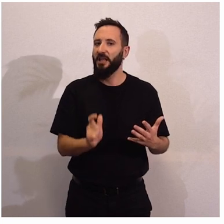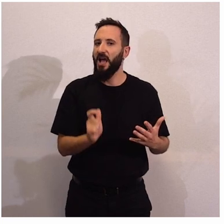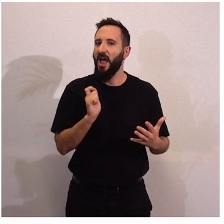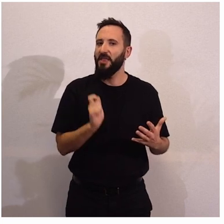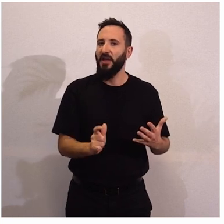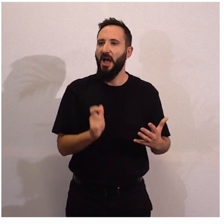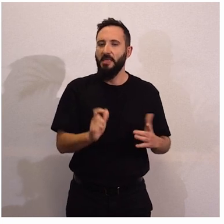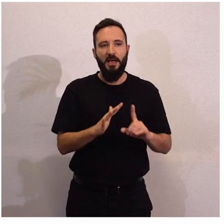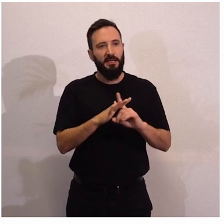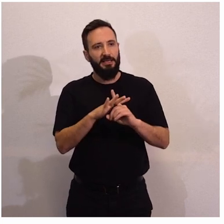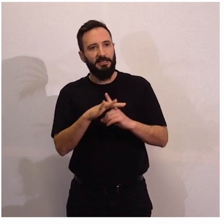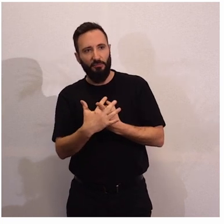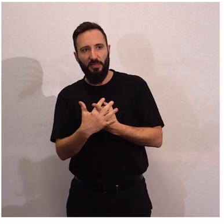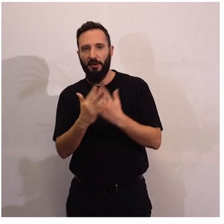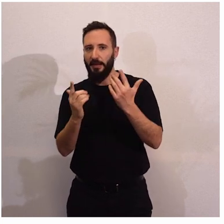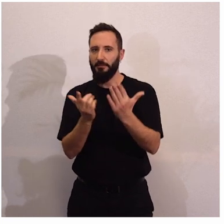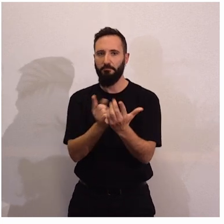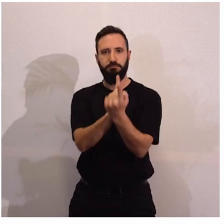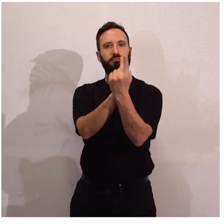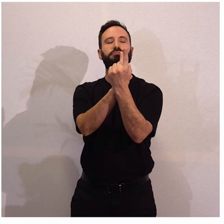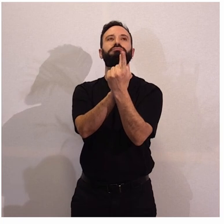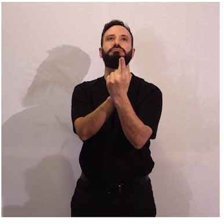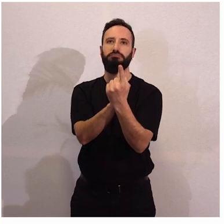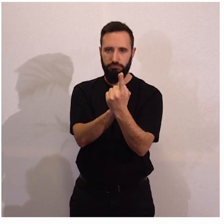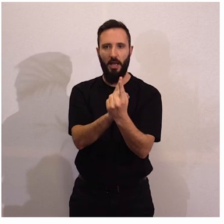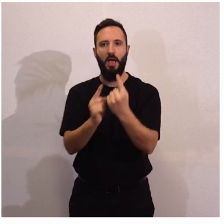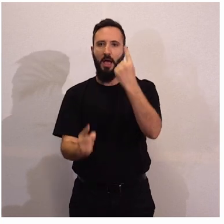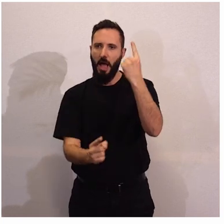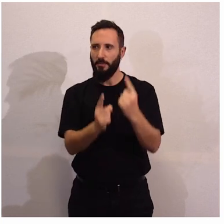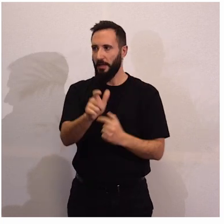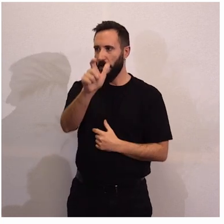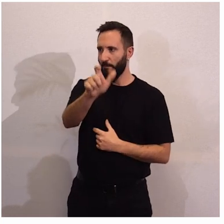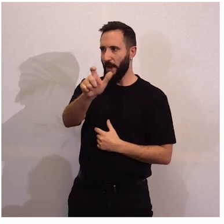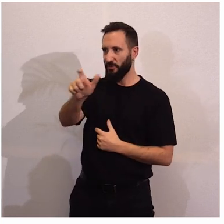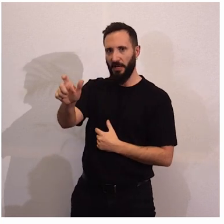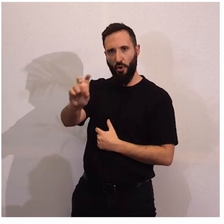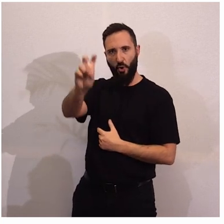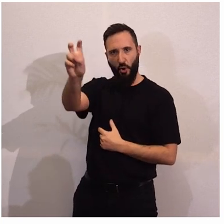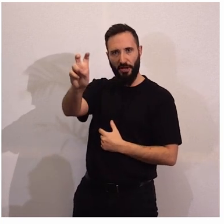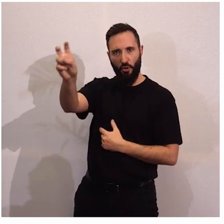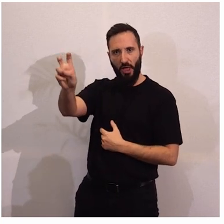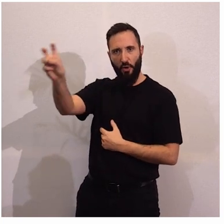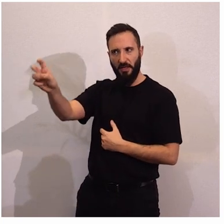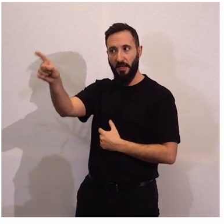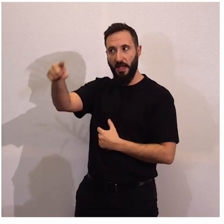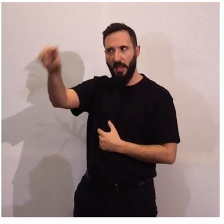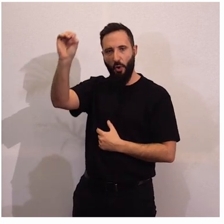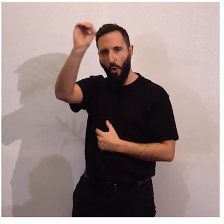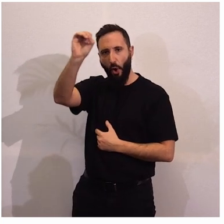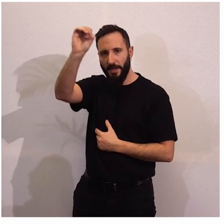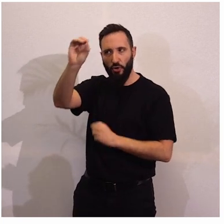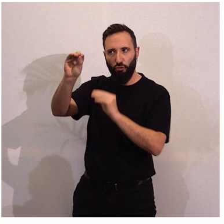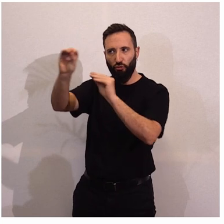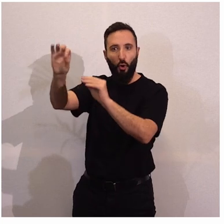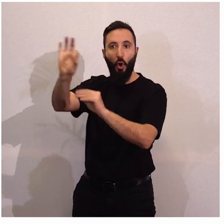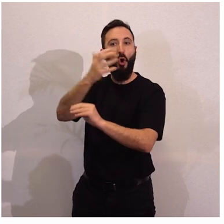algunas situaciones, bueno, pues que frente a otras personas, ¿no? que están opinando o que por el